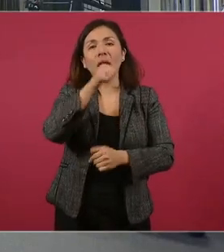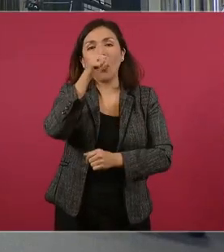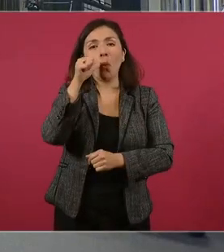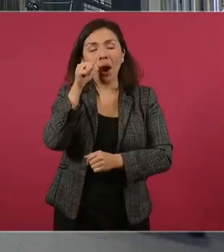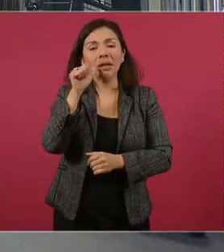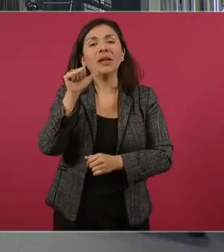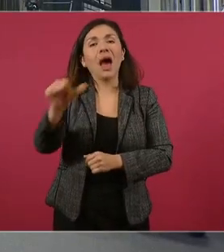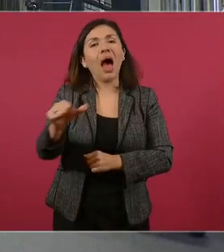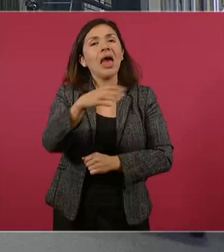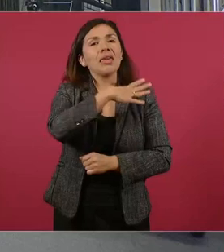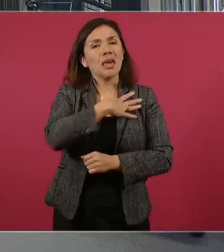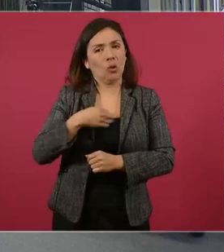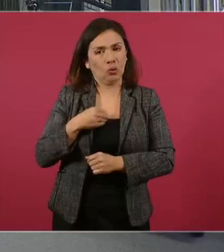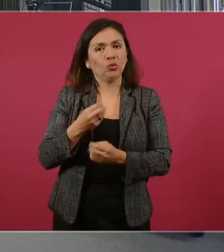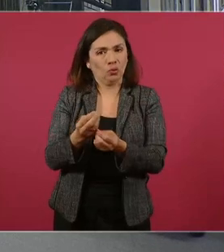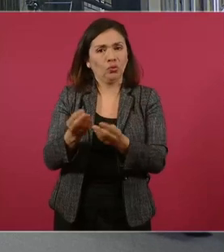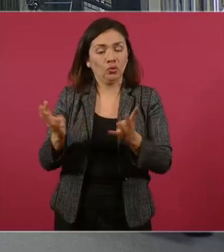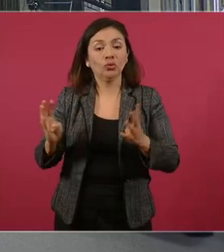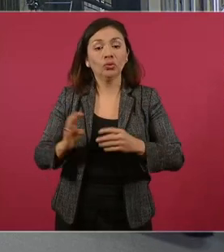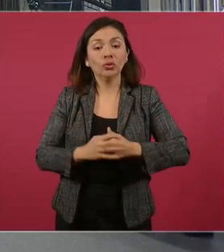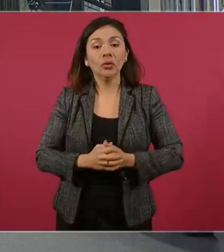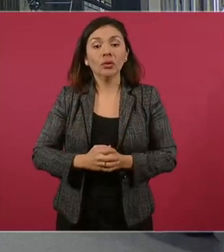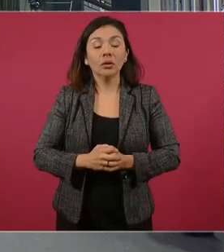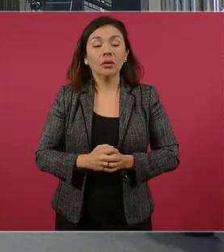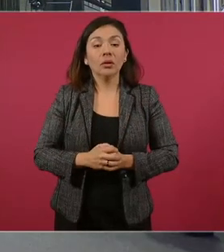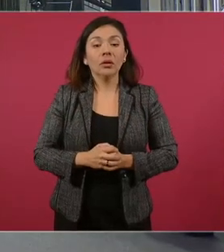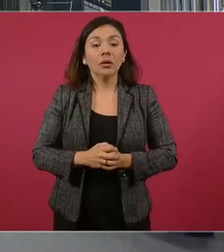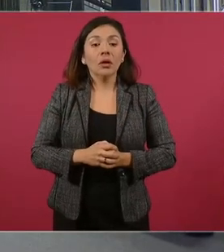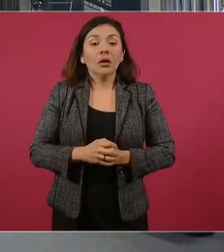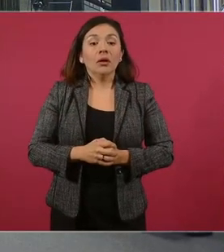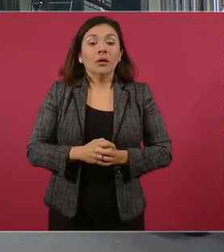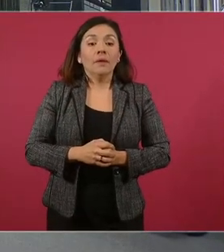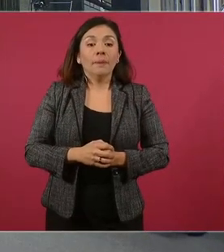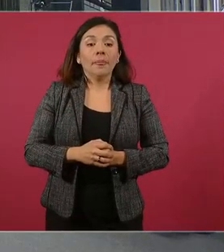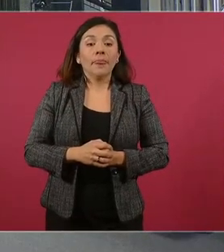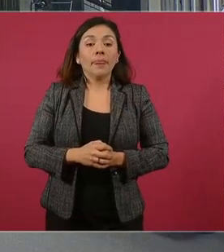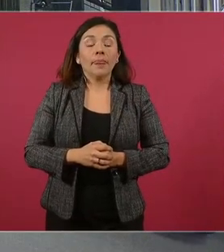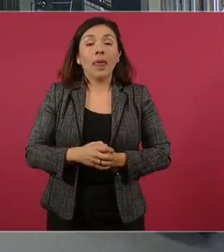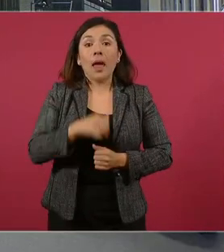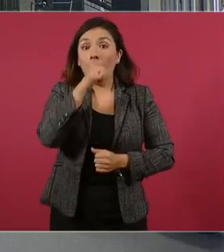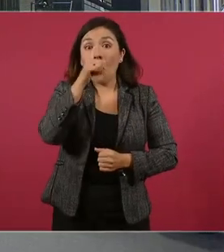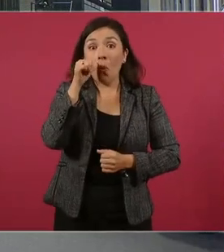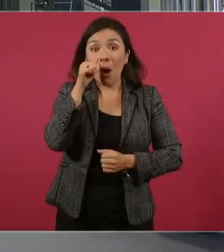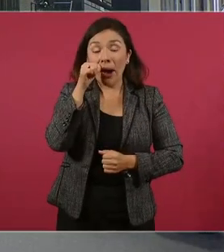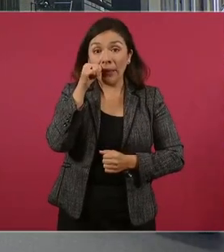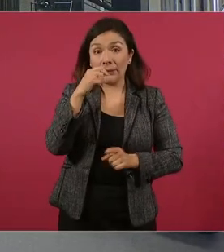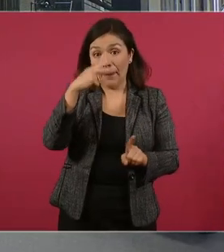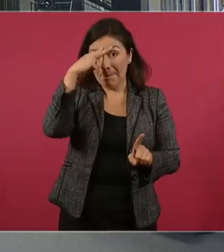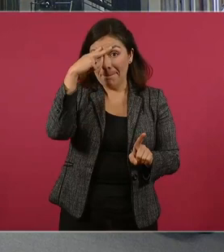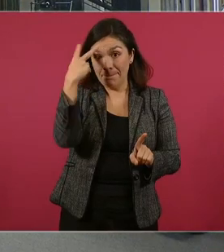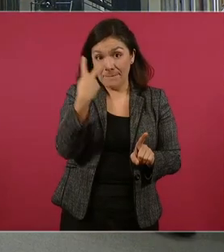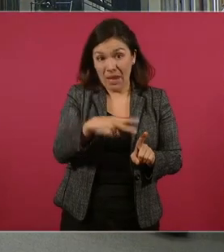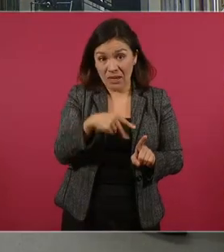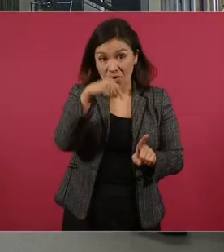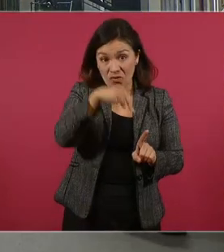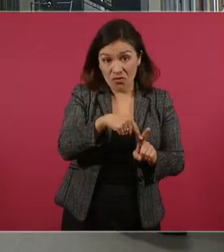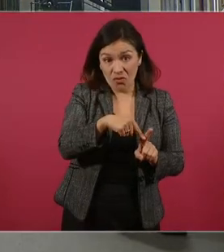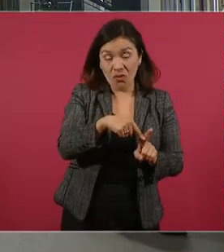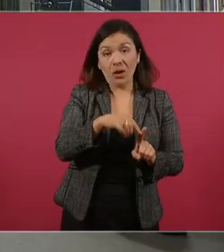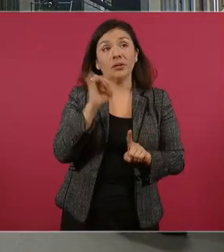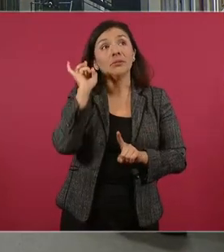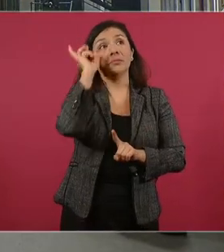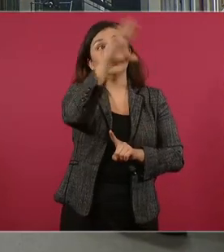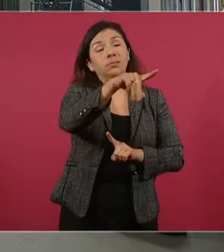hijos que envía desde México a Estados